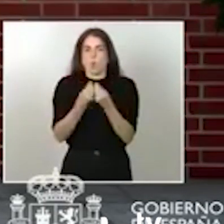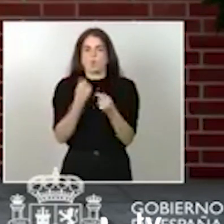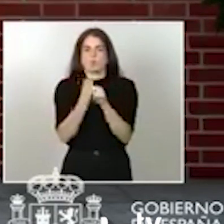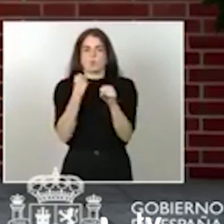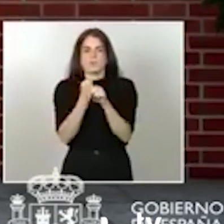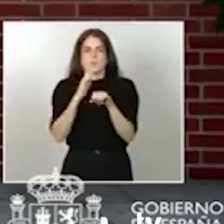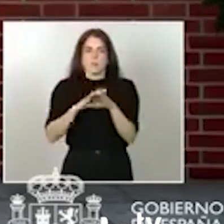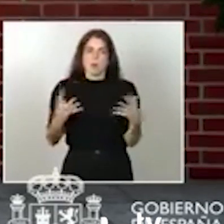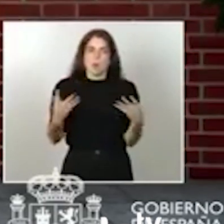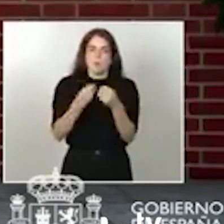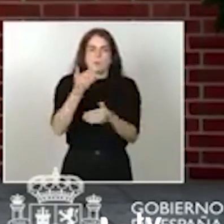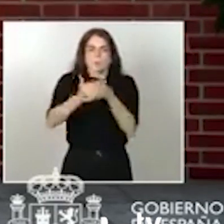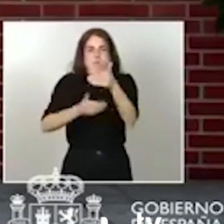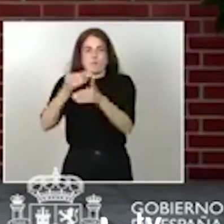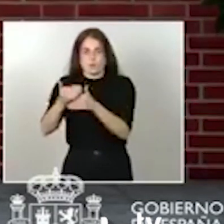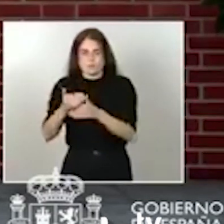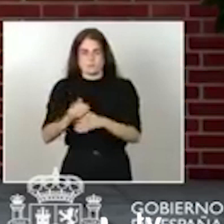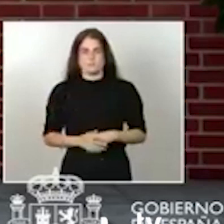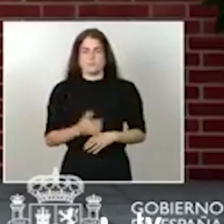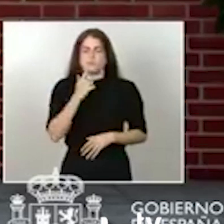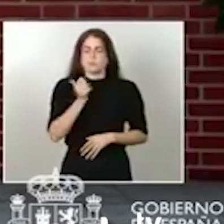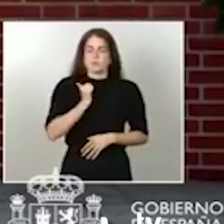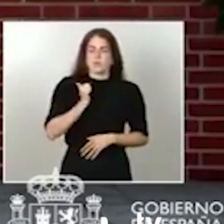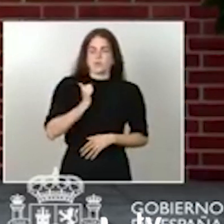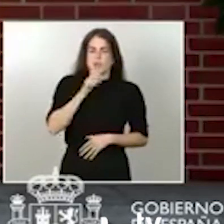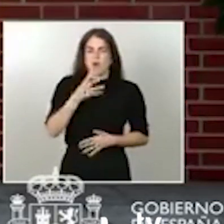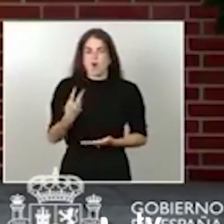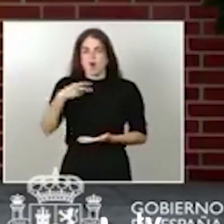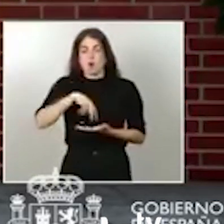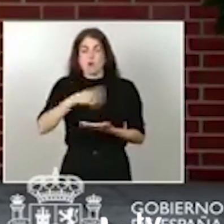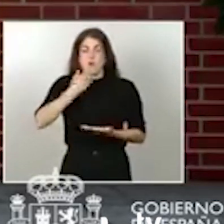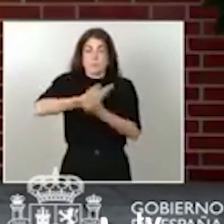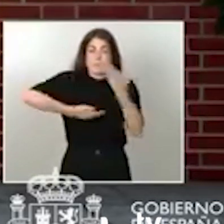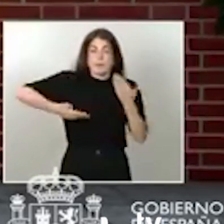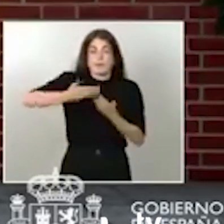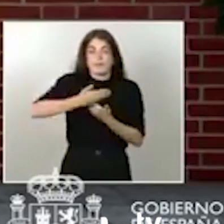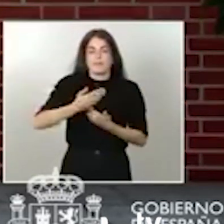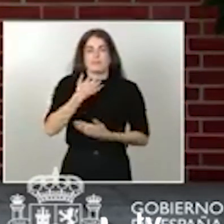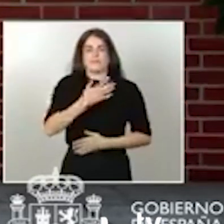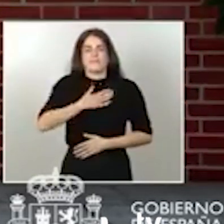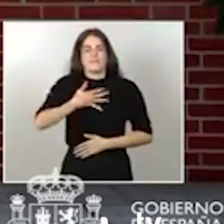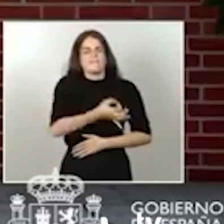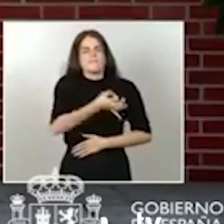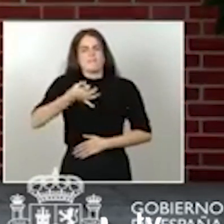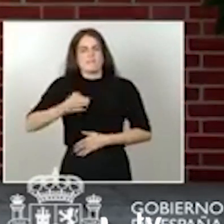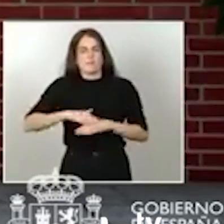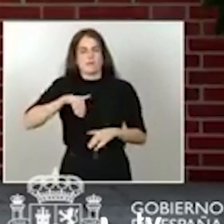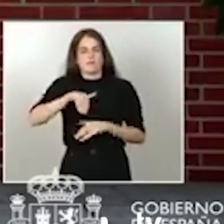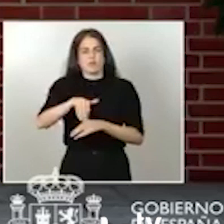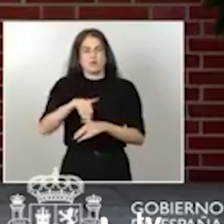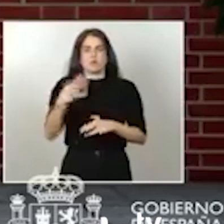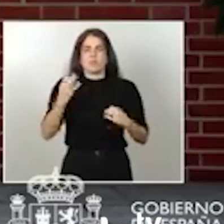y para resultar provechosa esta cooperación para que resulte efectiva esta cooperación debe basarse siempre